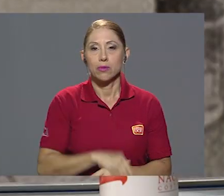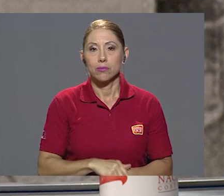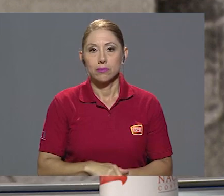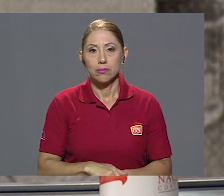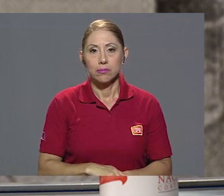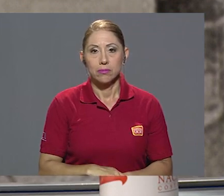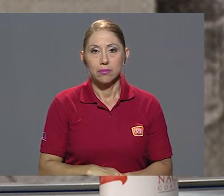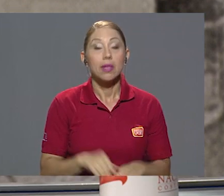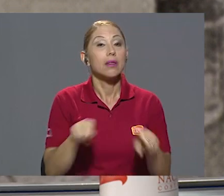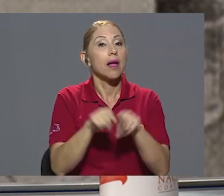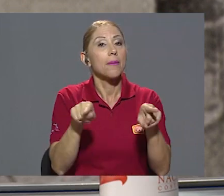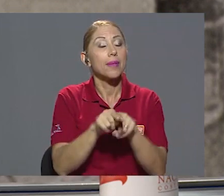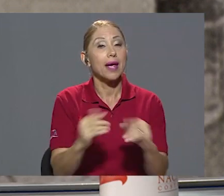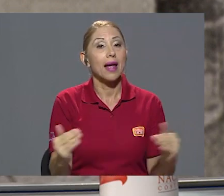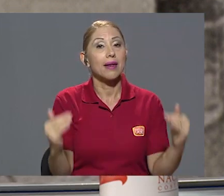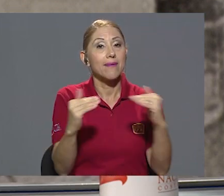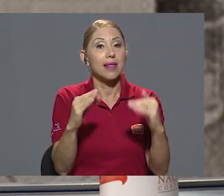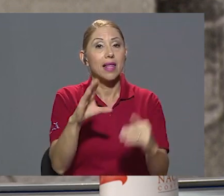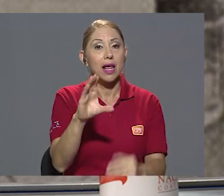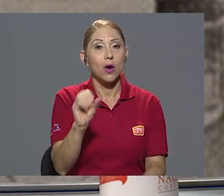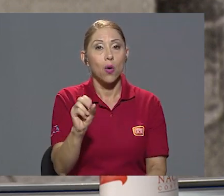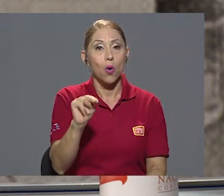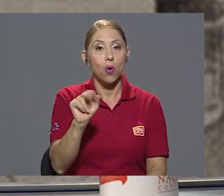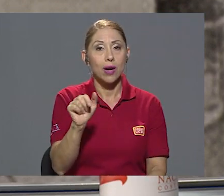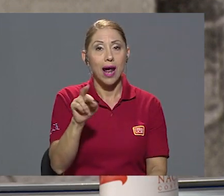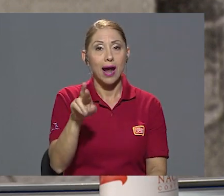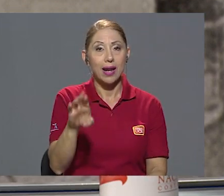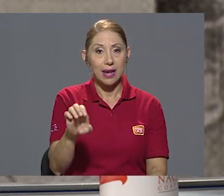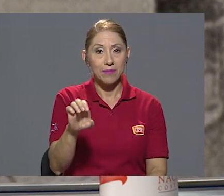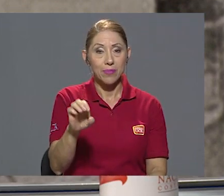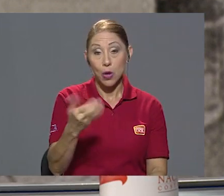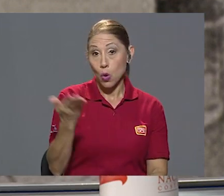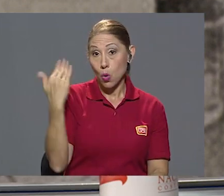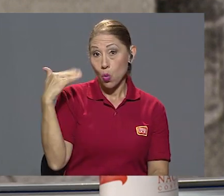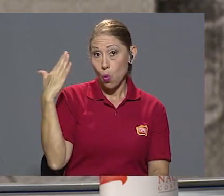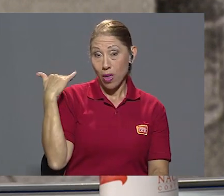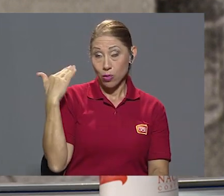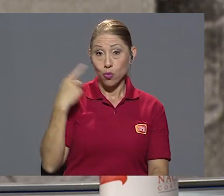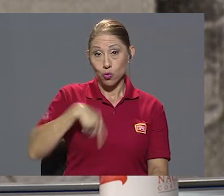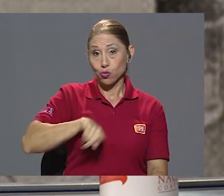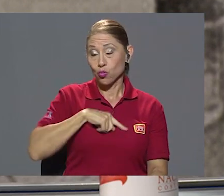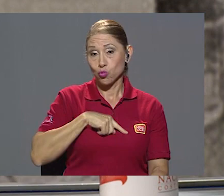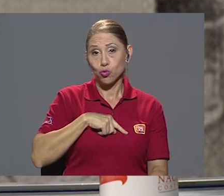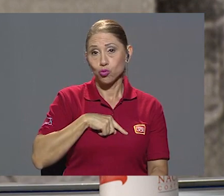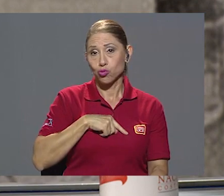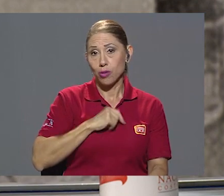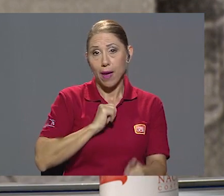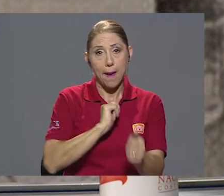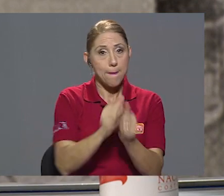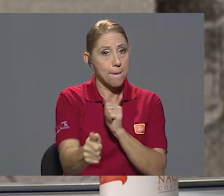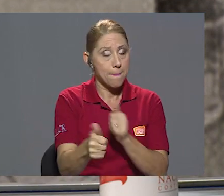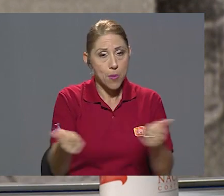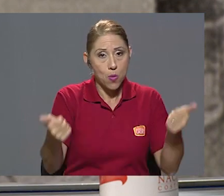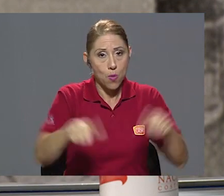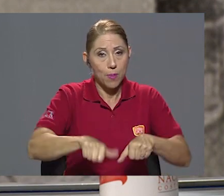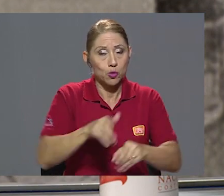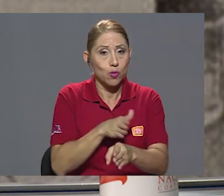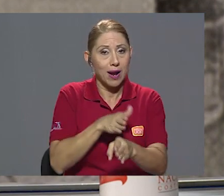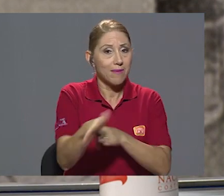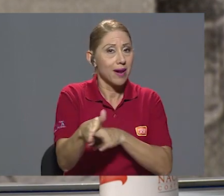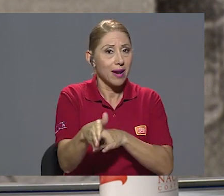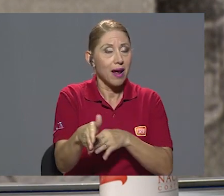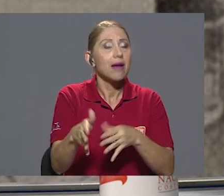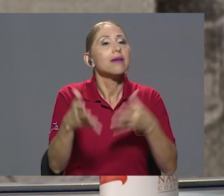el conocimiento. Incluso a nivel de CONARE, cuando aprobamos una carrera de cualquiera de las universidades